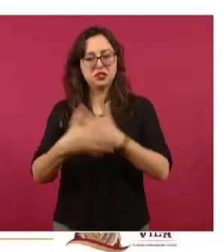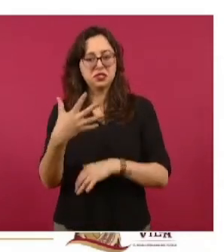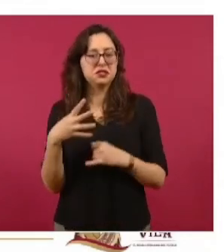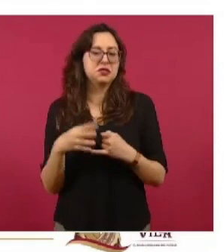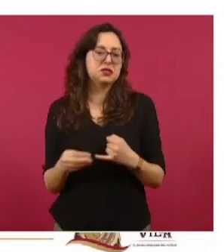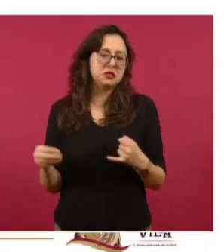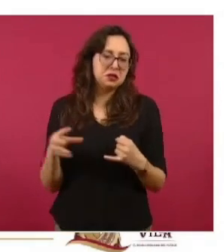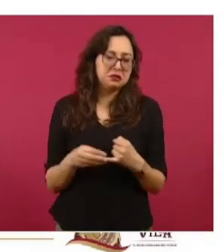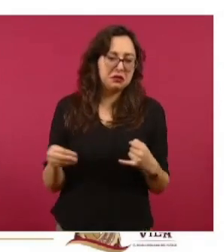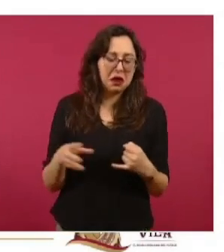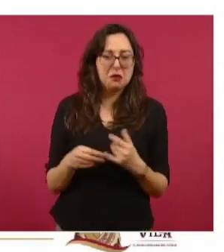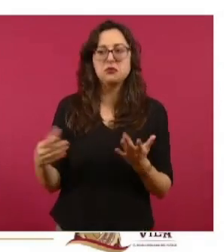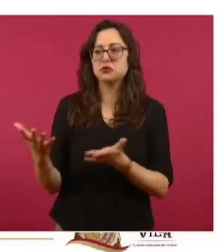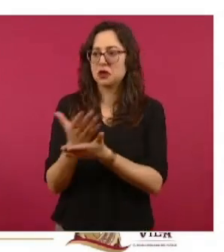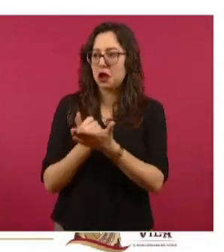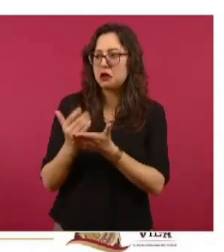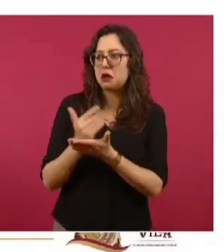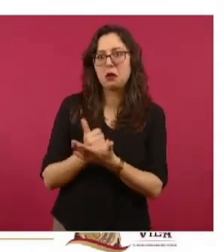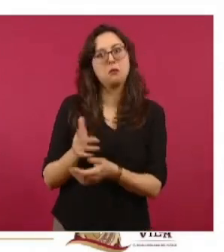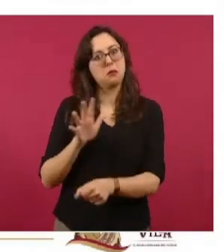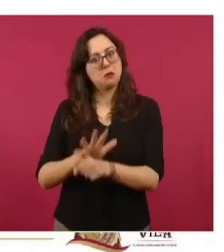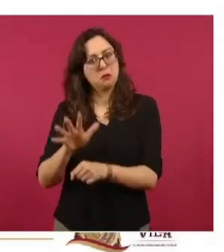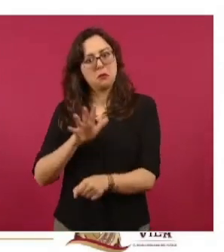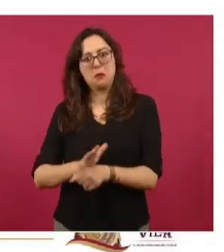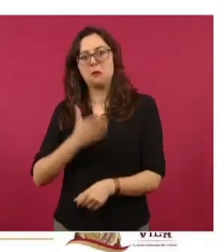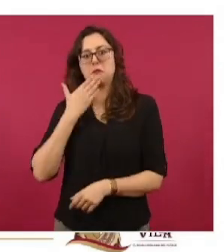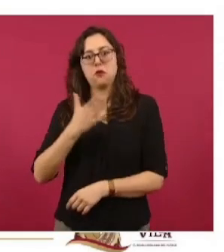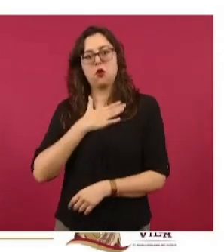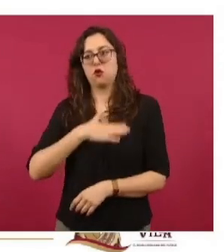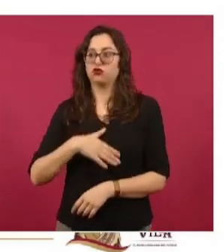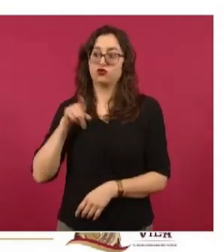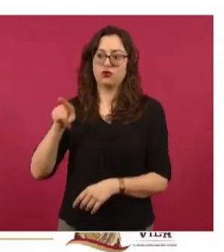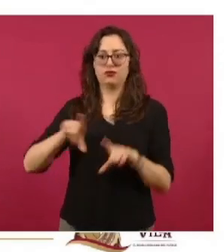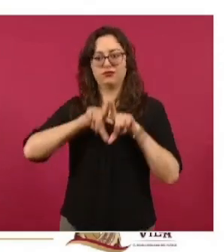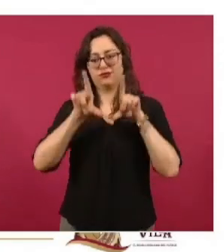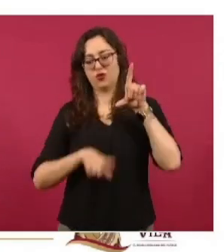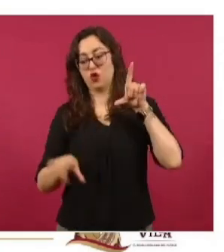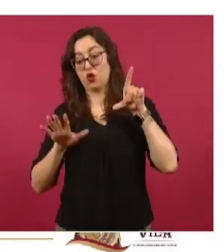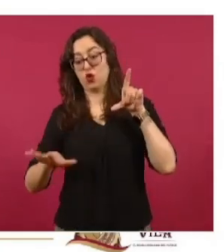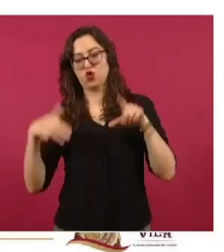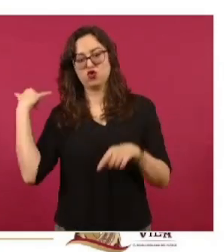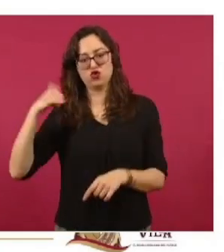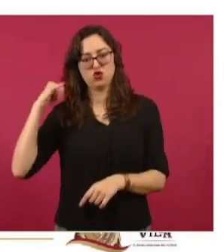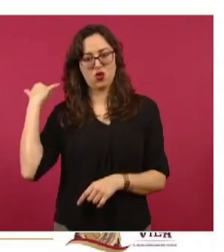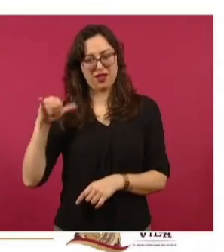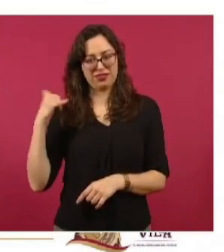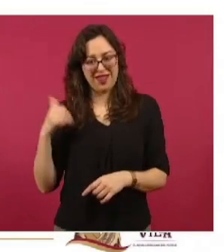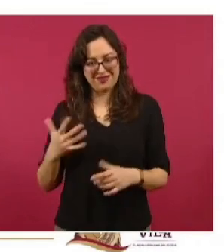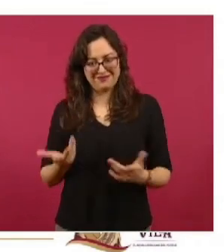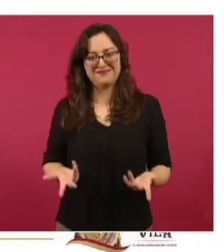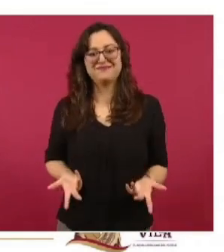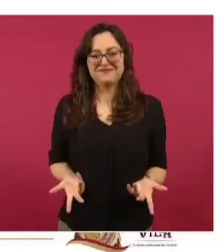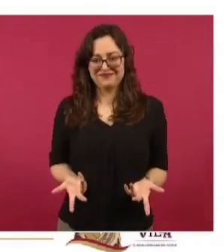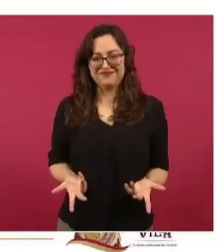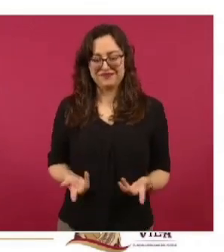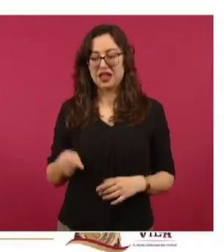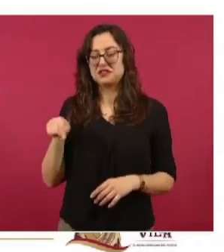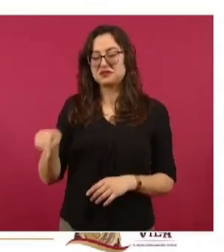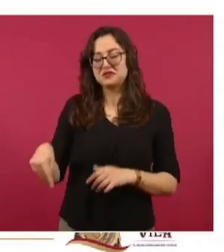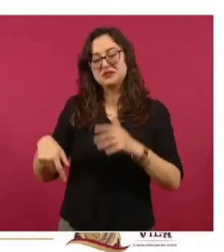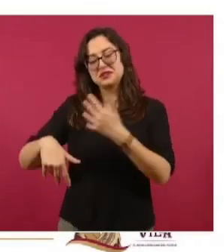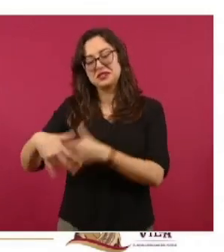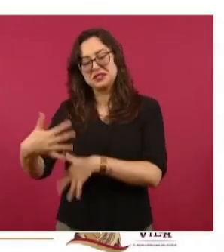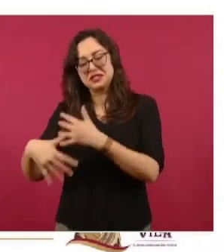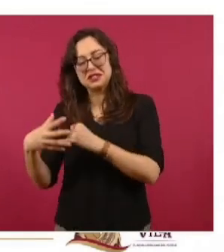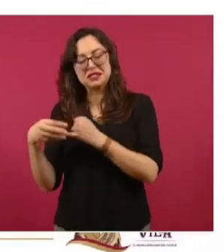Yucatán, con un precio al público de 21 pesos con 9 centavos. Recordemos que de esos 4 pesos, pues ellos ahí se